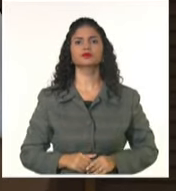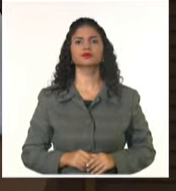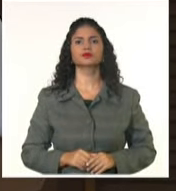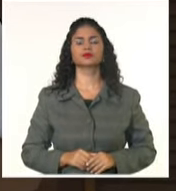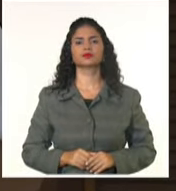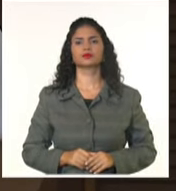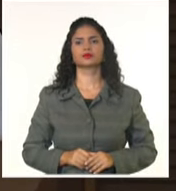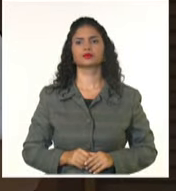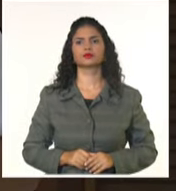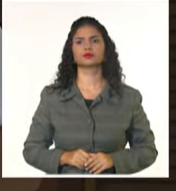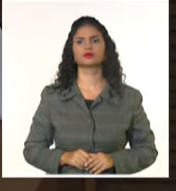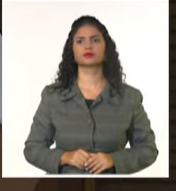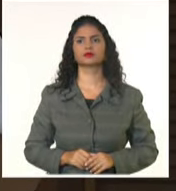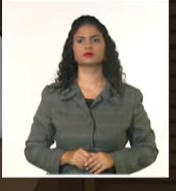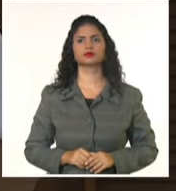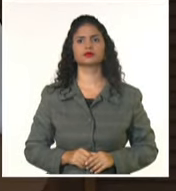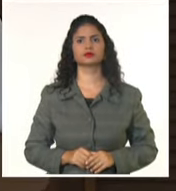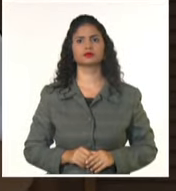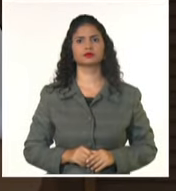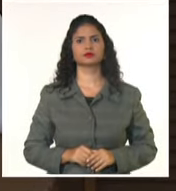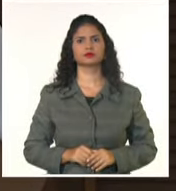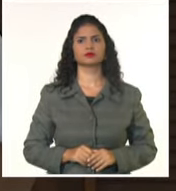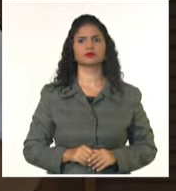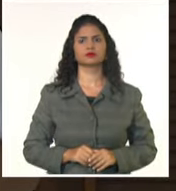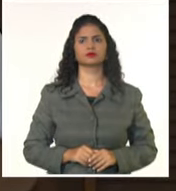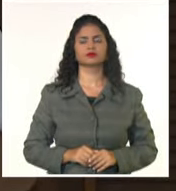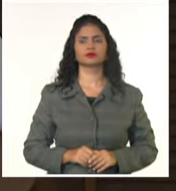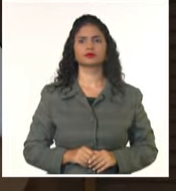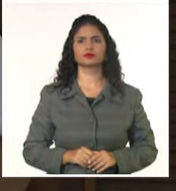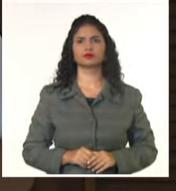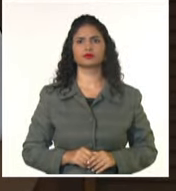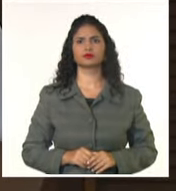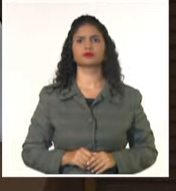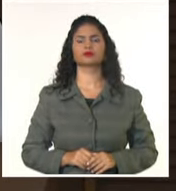Estudios Revolución y Bernardo Espinosa, Canal Cubano de Noticias.